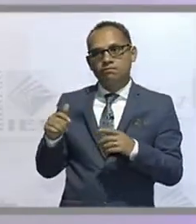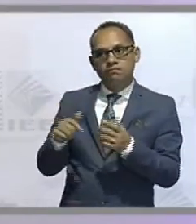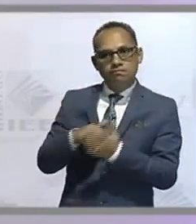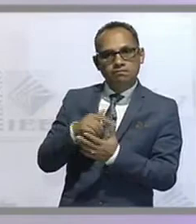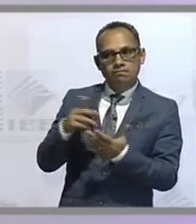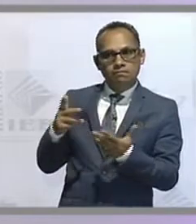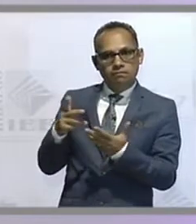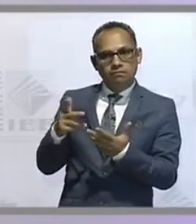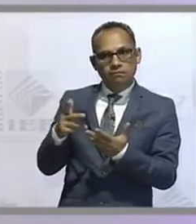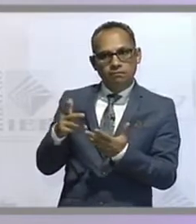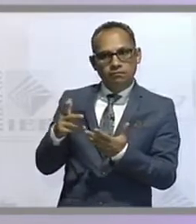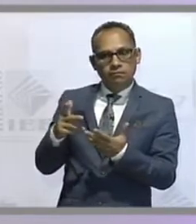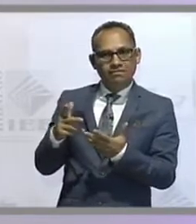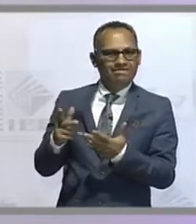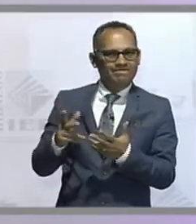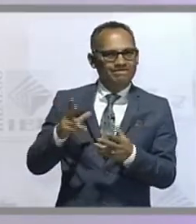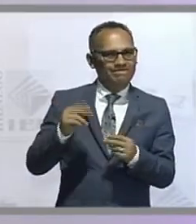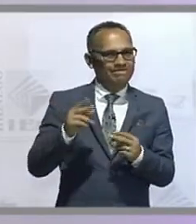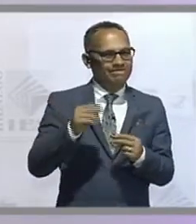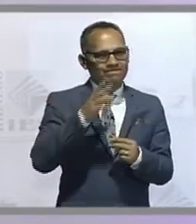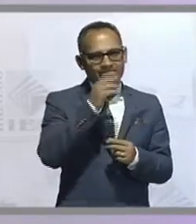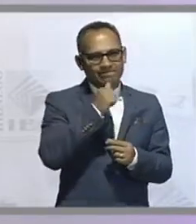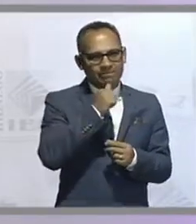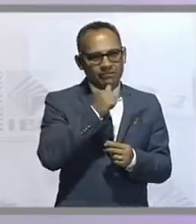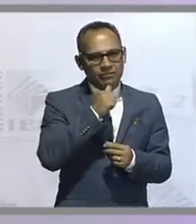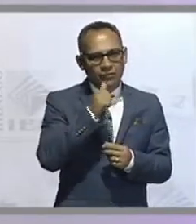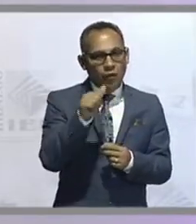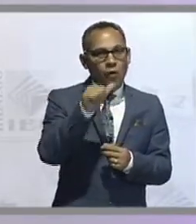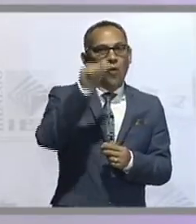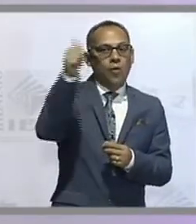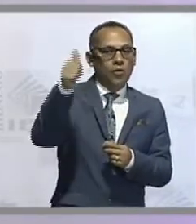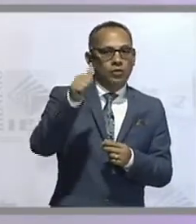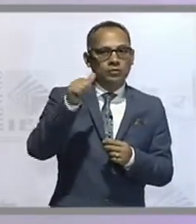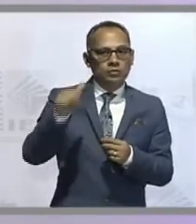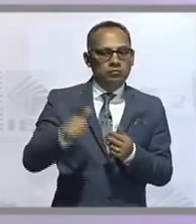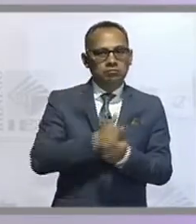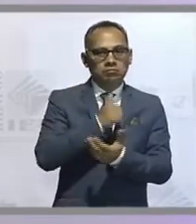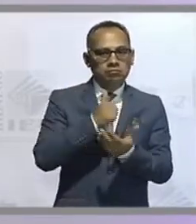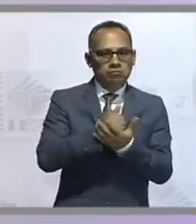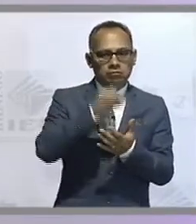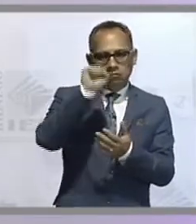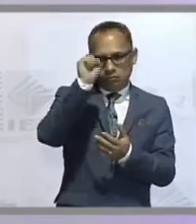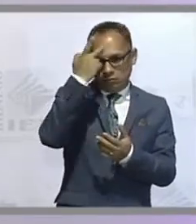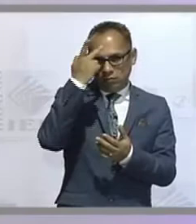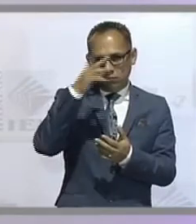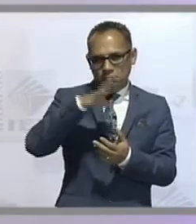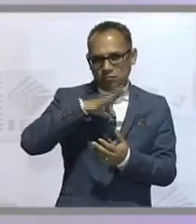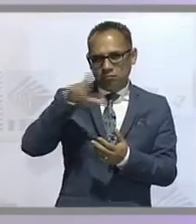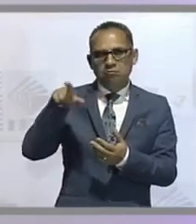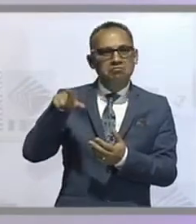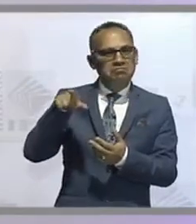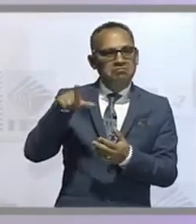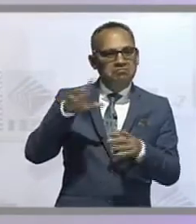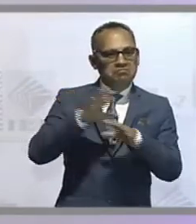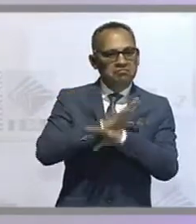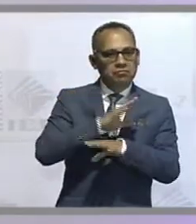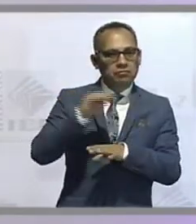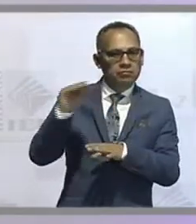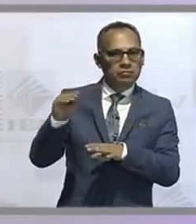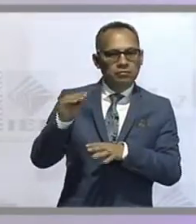empresa a san luís potosí un estado mucho más pequeño que el del nuestro y que no supimos